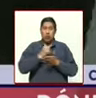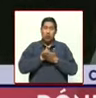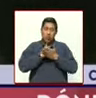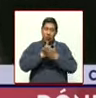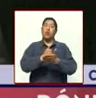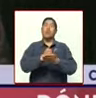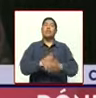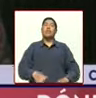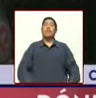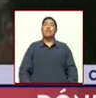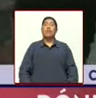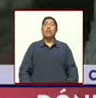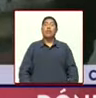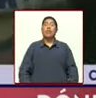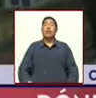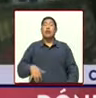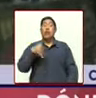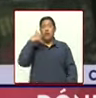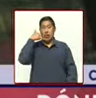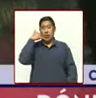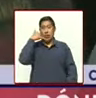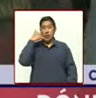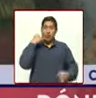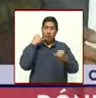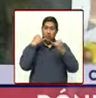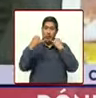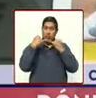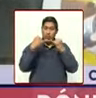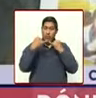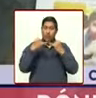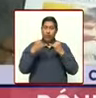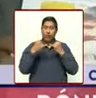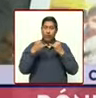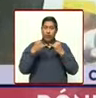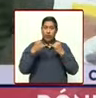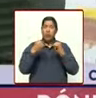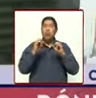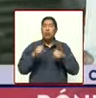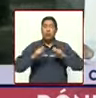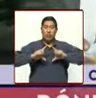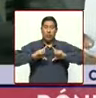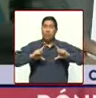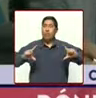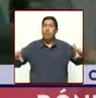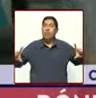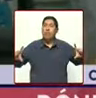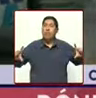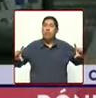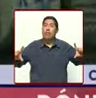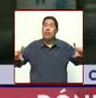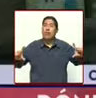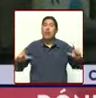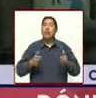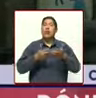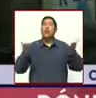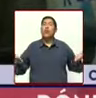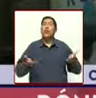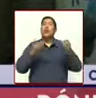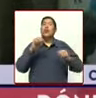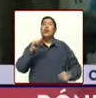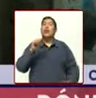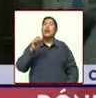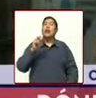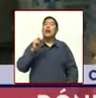ayúdenos. Los números de referencia en pie de pantalla para poder dar por lo menos datos. ¿Dónde está